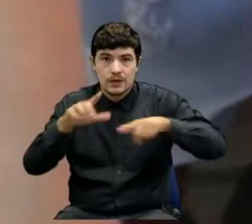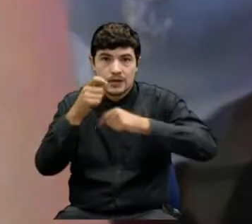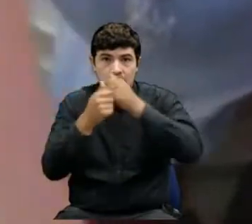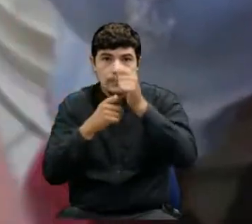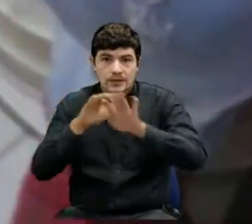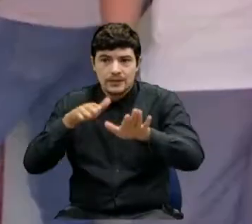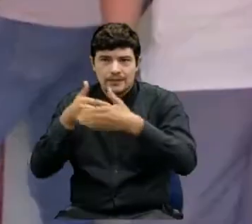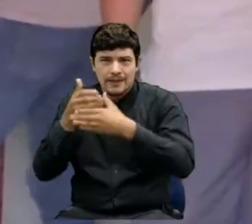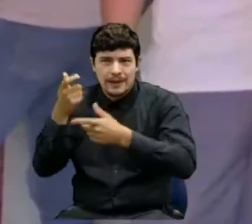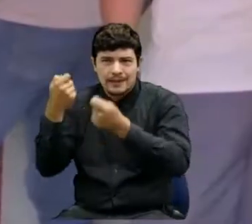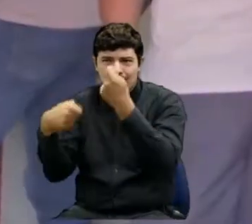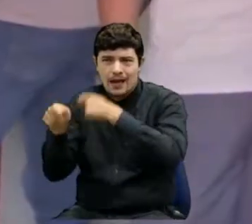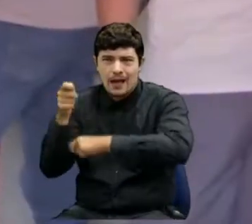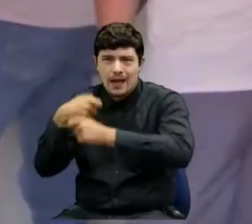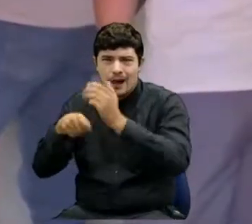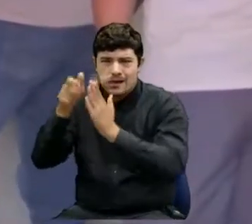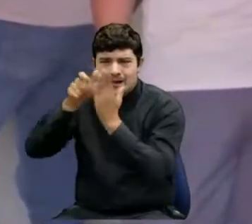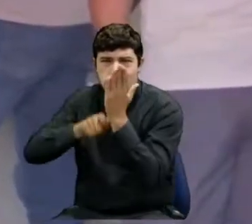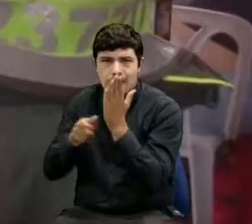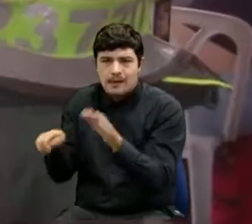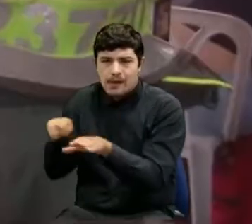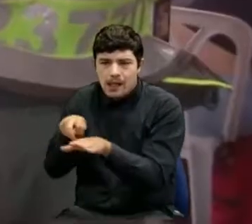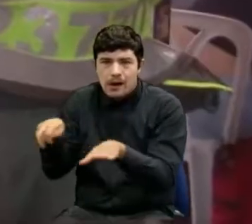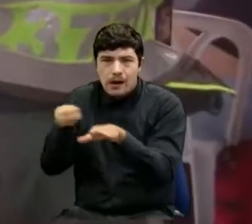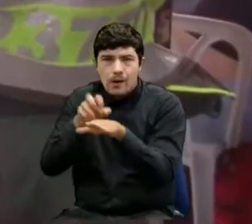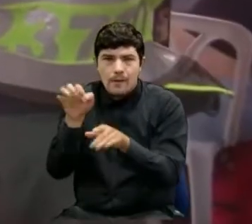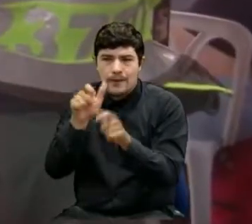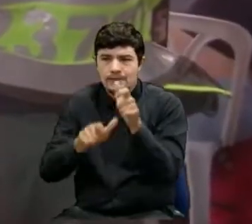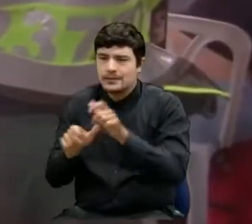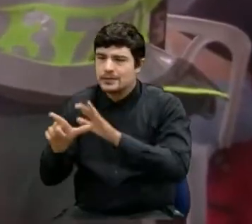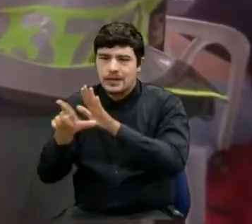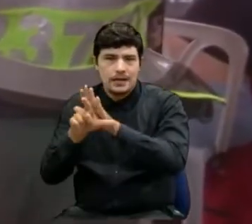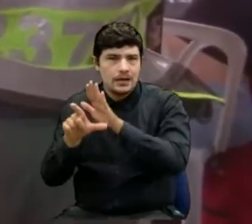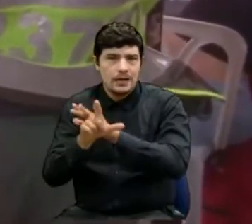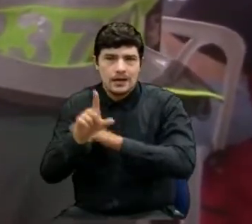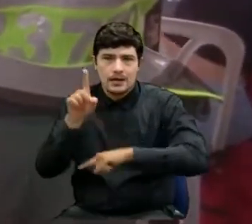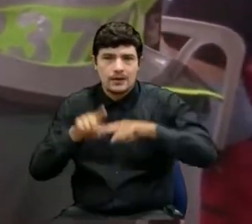comerciales de venta de pasajes, quienes estarían embarcando y desembarcando pasajeros en lugares no permitidos.